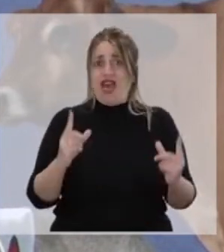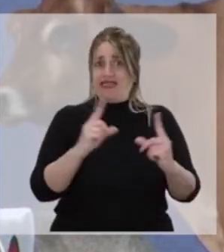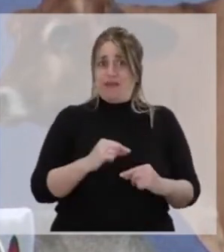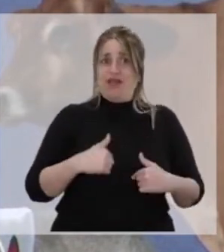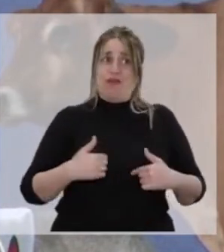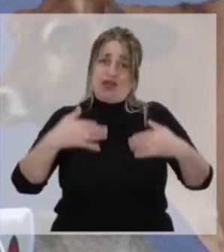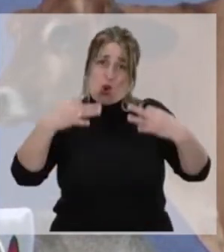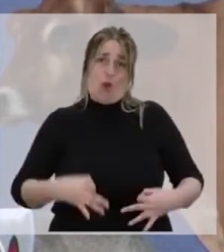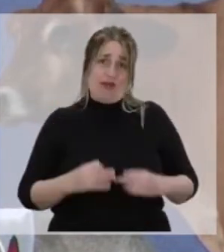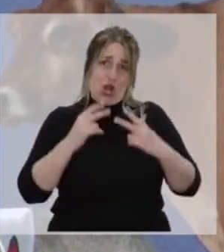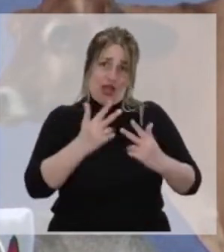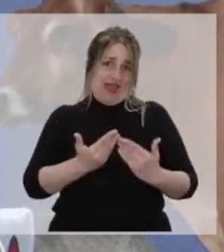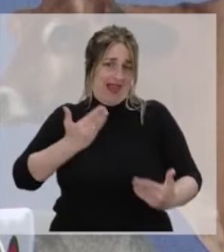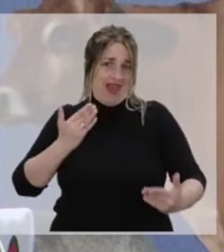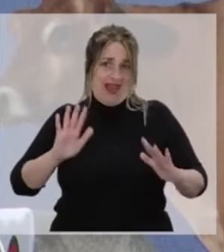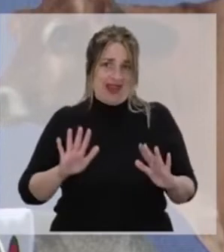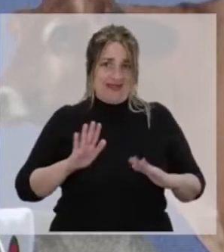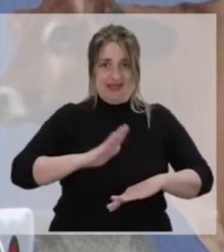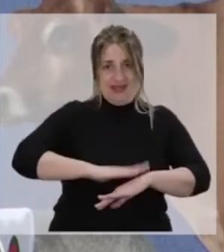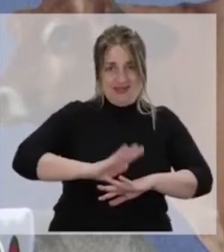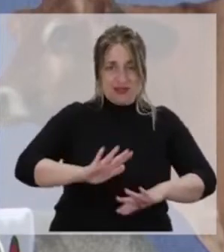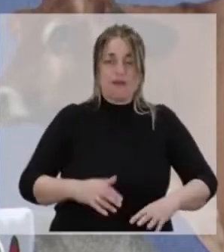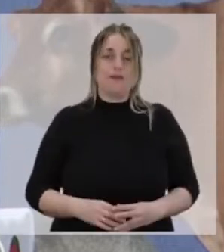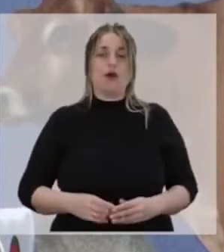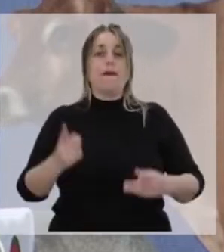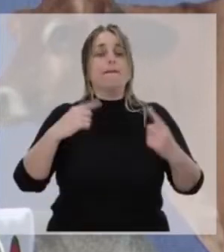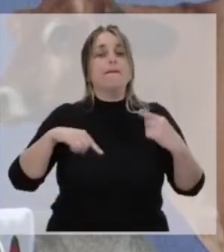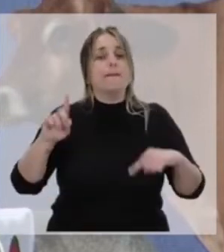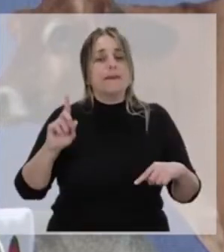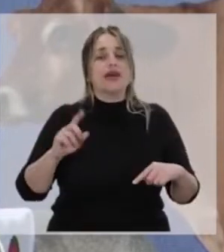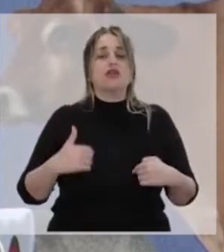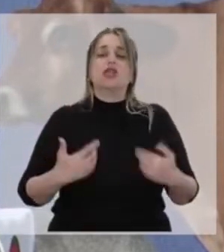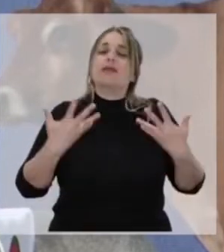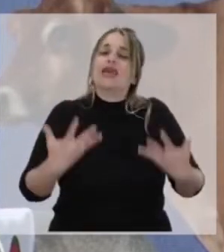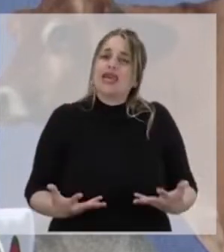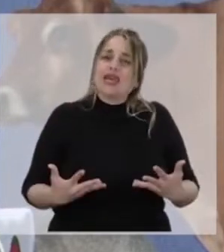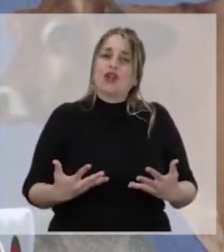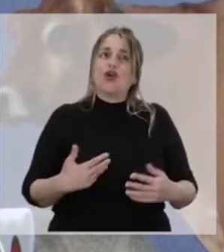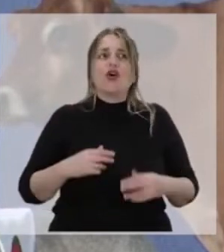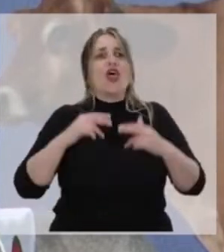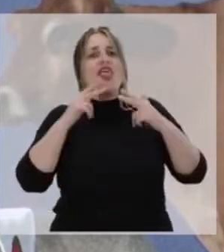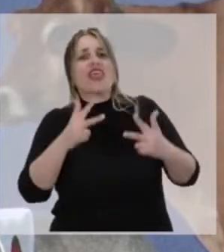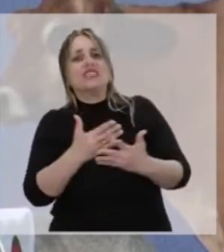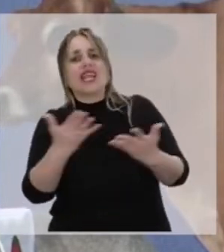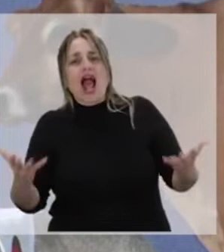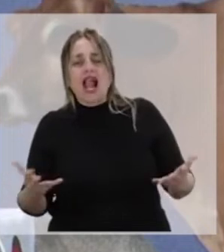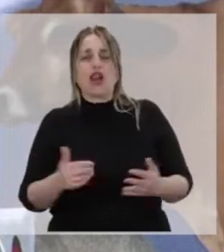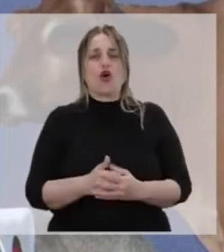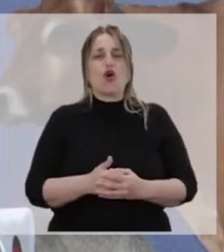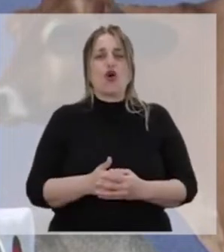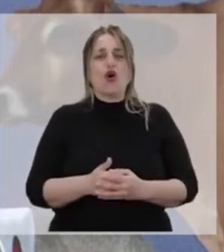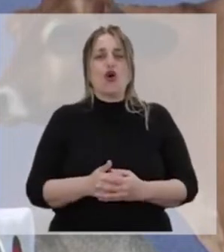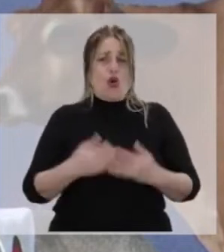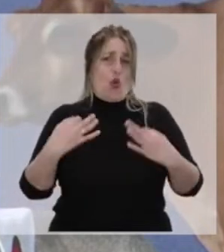y voy a terminar porque si no lo voy a cumplir con lo del principio pero quiero también mencionar algo que